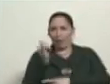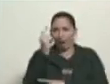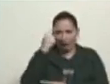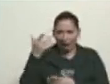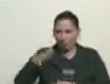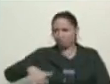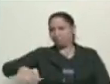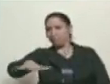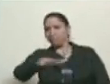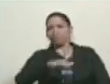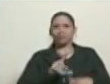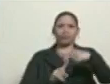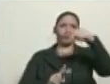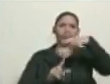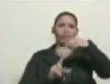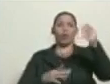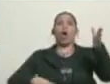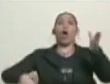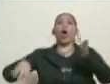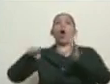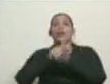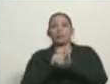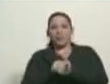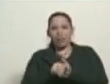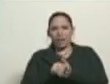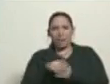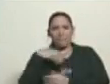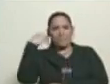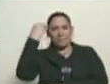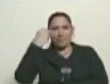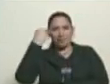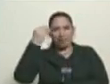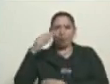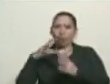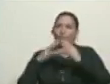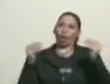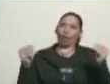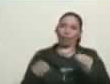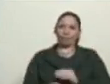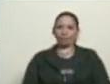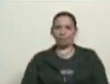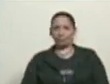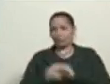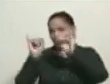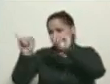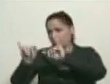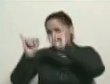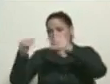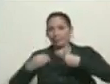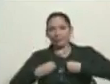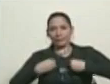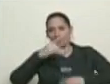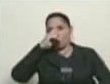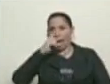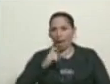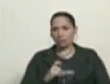bueno, reeditando pues todo aquello que ya vivimos en el año